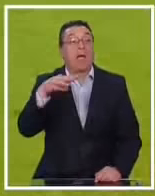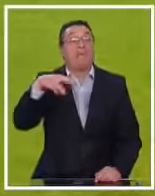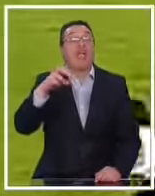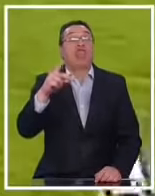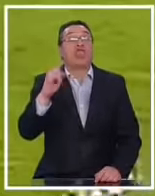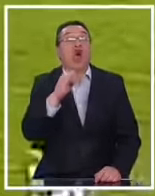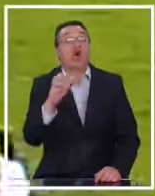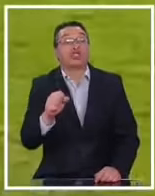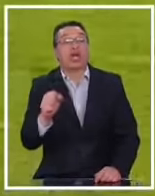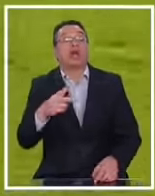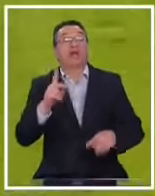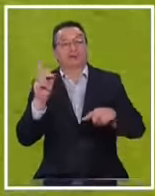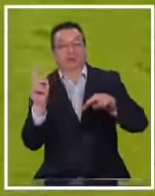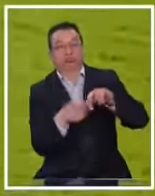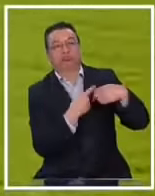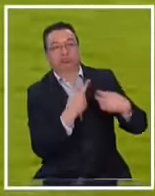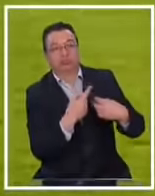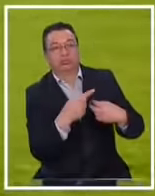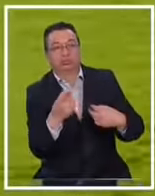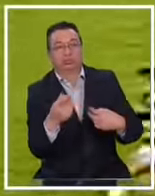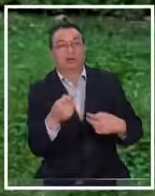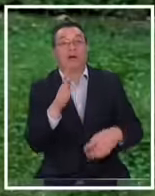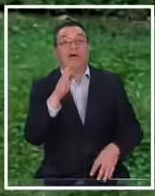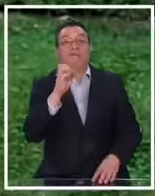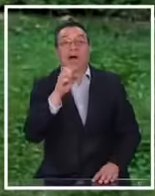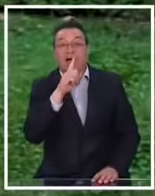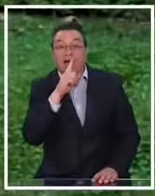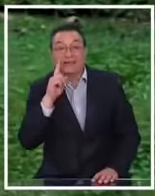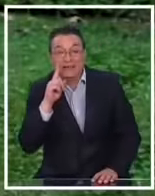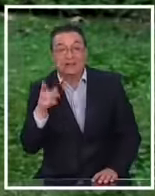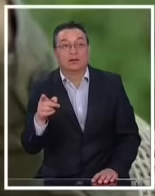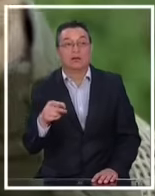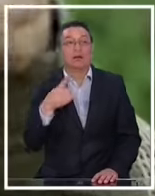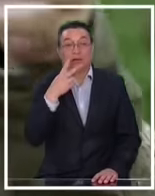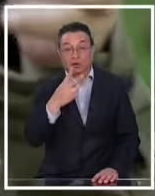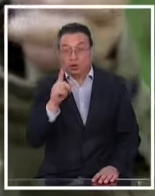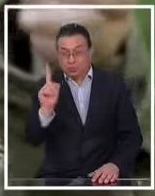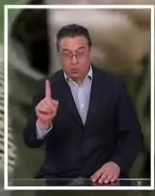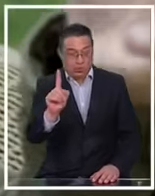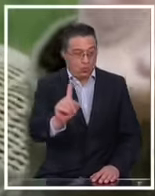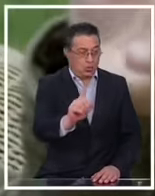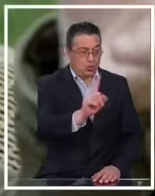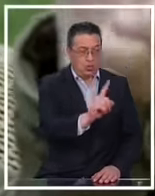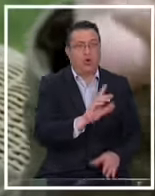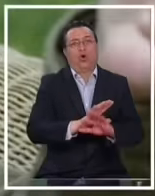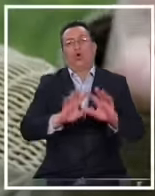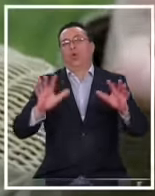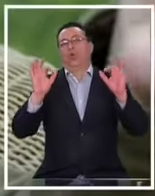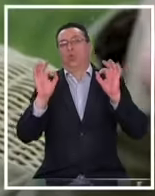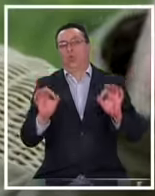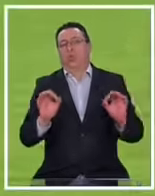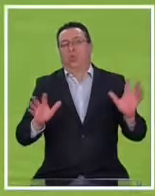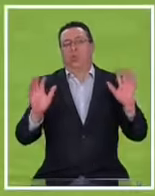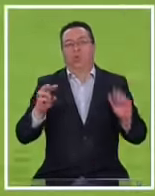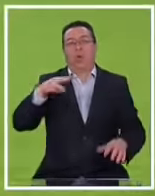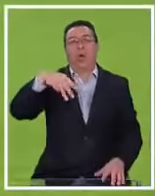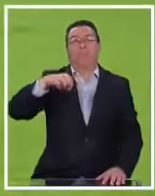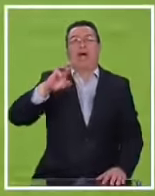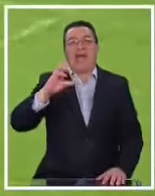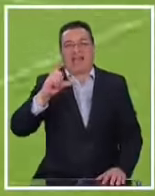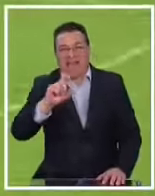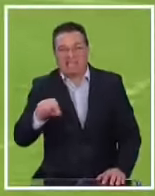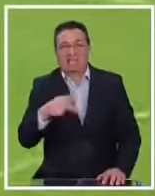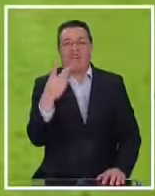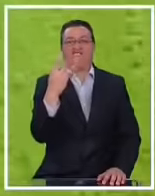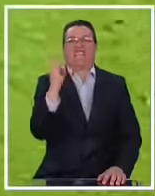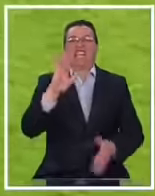la marca de Balbuena. Partichotto. Ahora, si uno analiza puesto por puesto, se va a encontrar con monstruos. Margas con Vilches